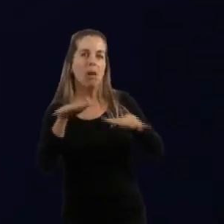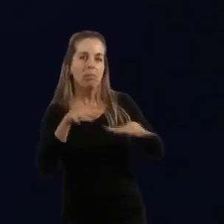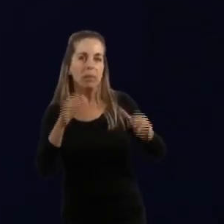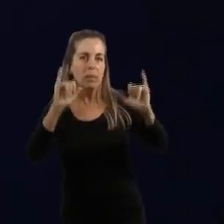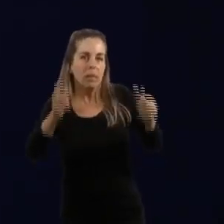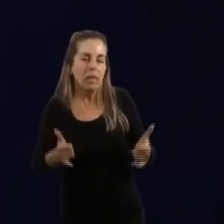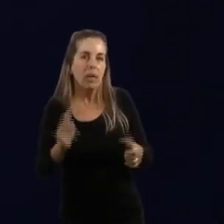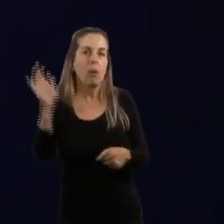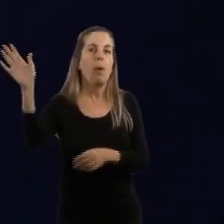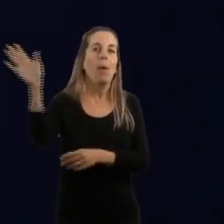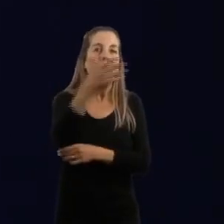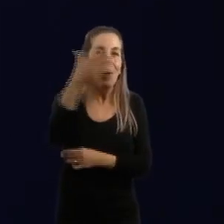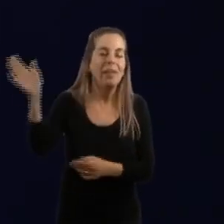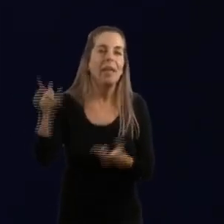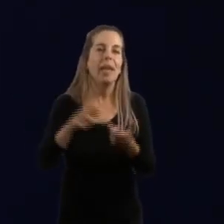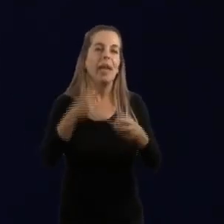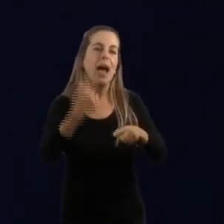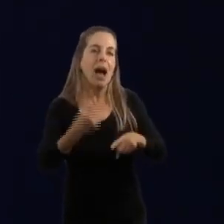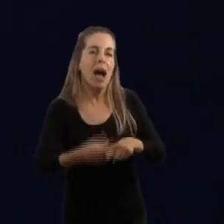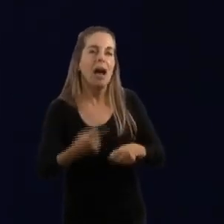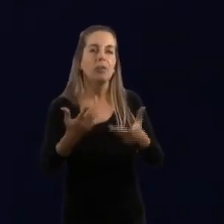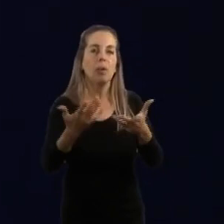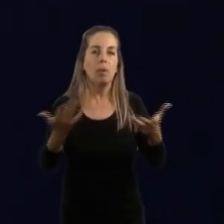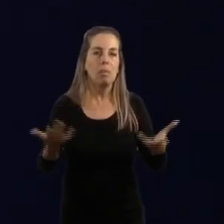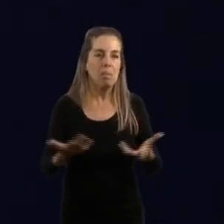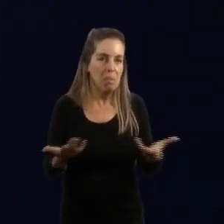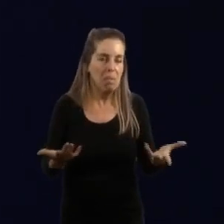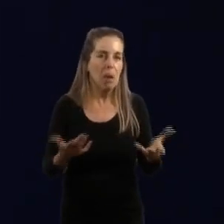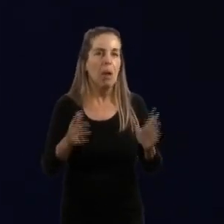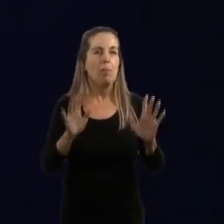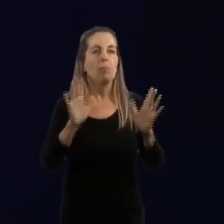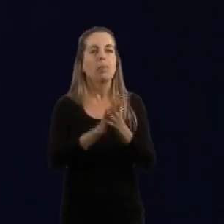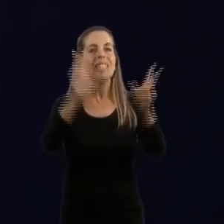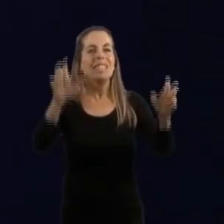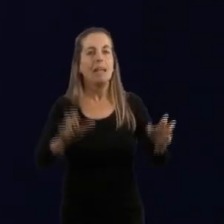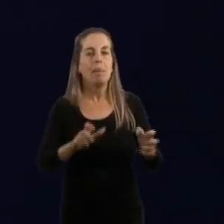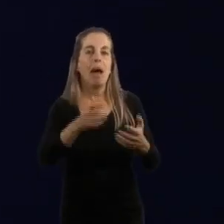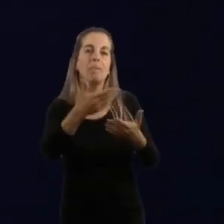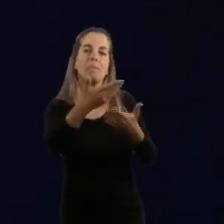símbolos, porque bueno, no hablamos mucho de la firma del Pacto de Mayo, pero